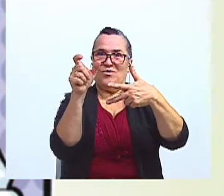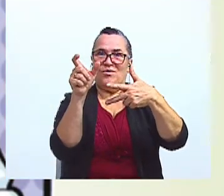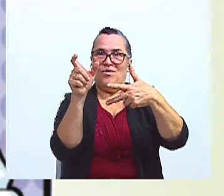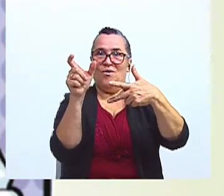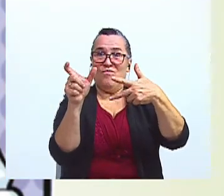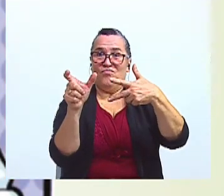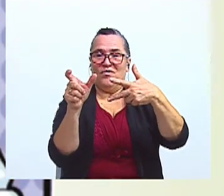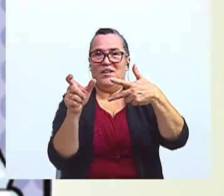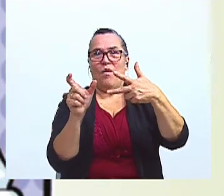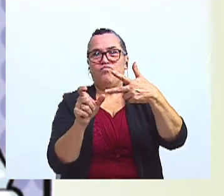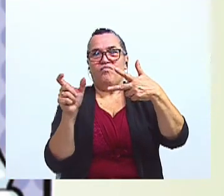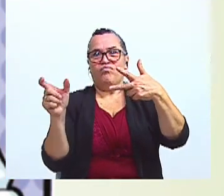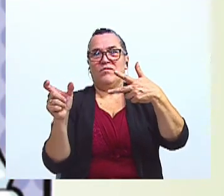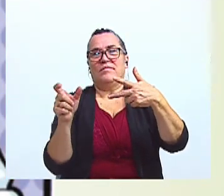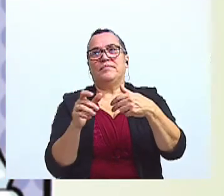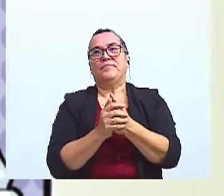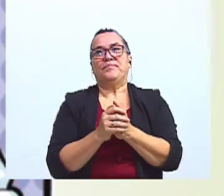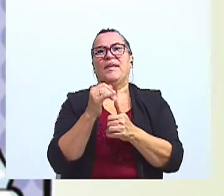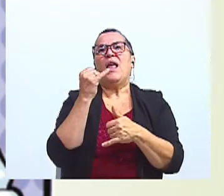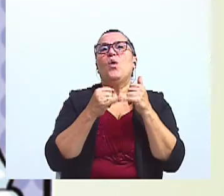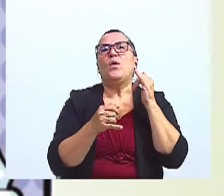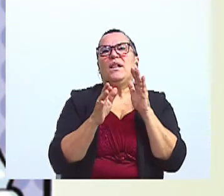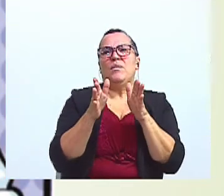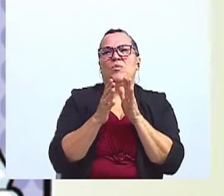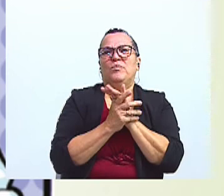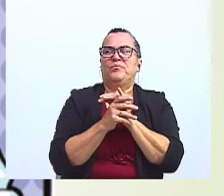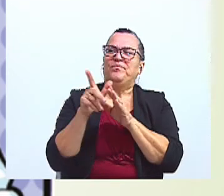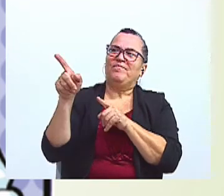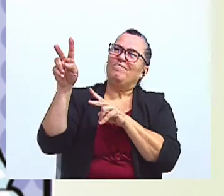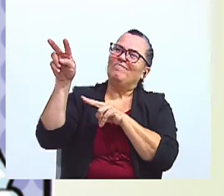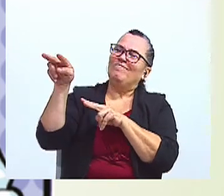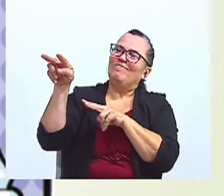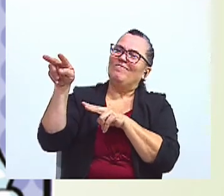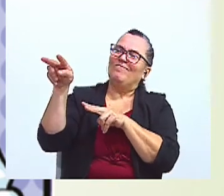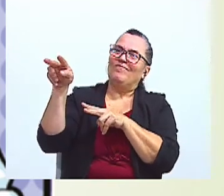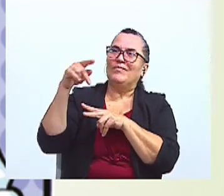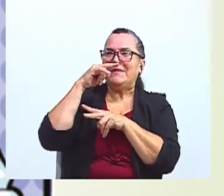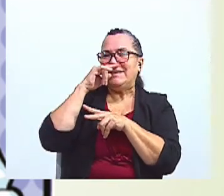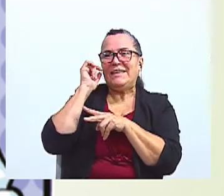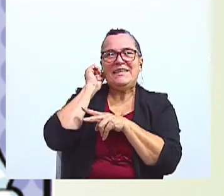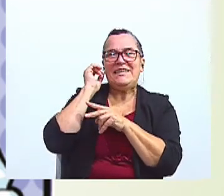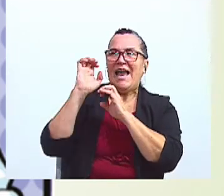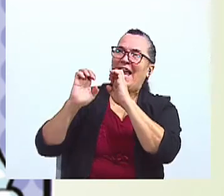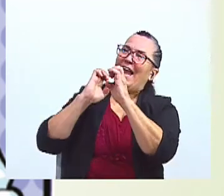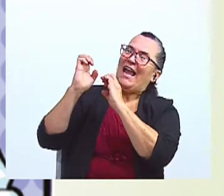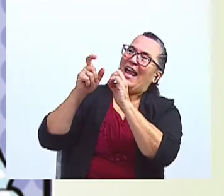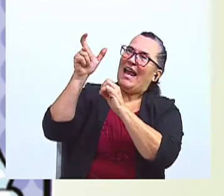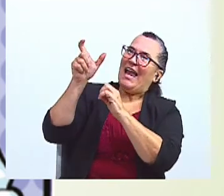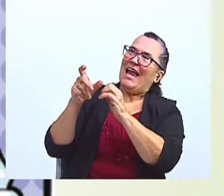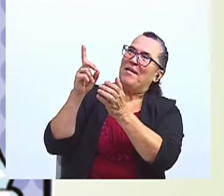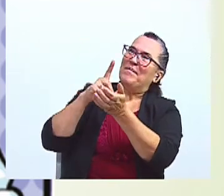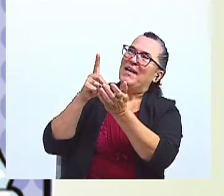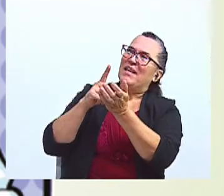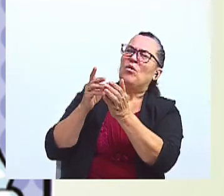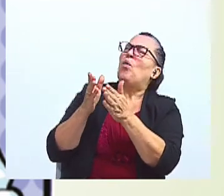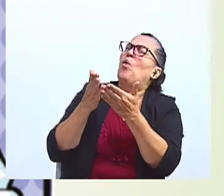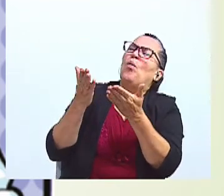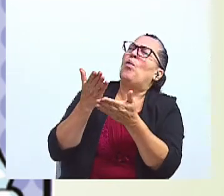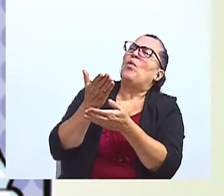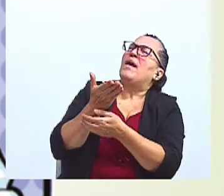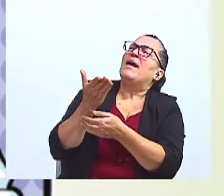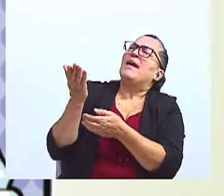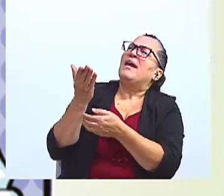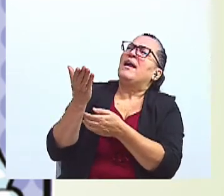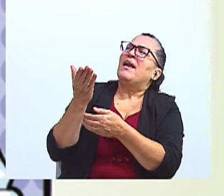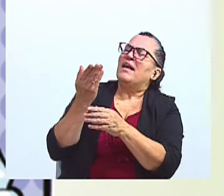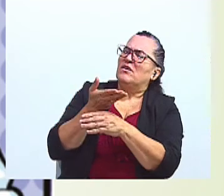Continuemos con el último. Es una niña entrevistando a un médico. Le dice, ¿con qué instrumento